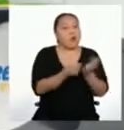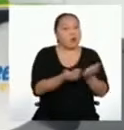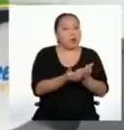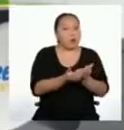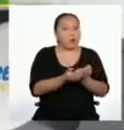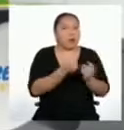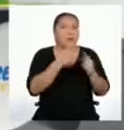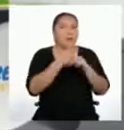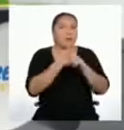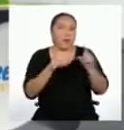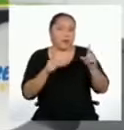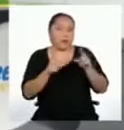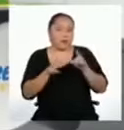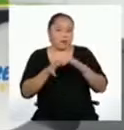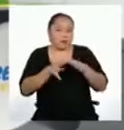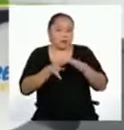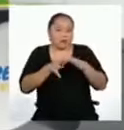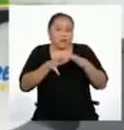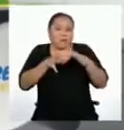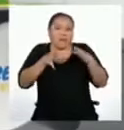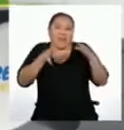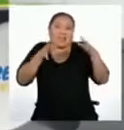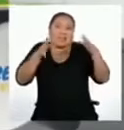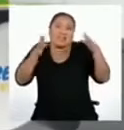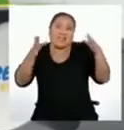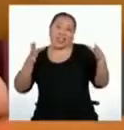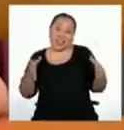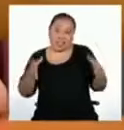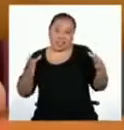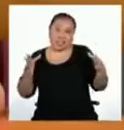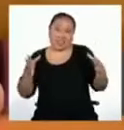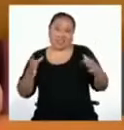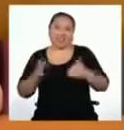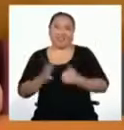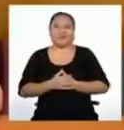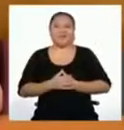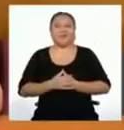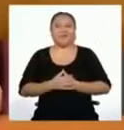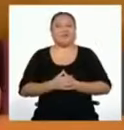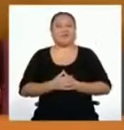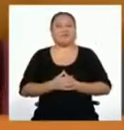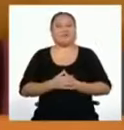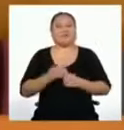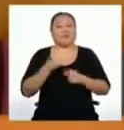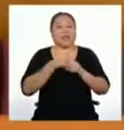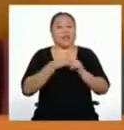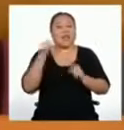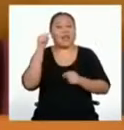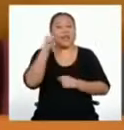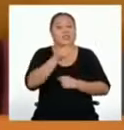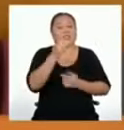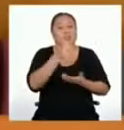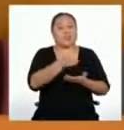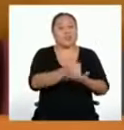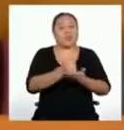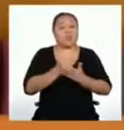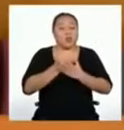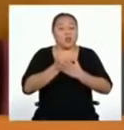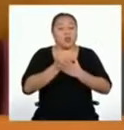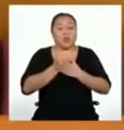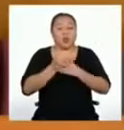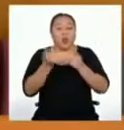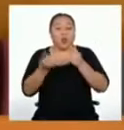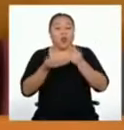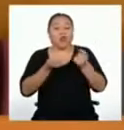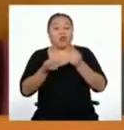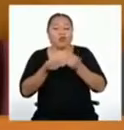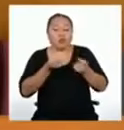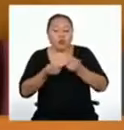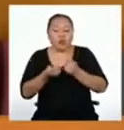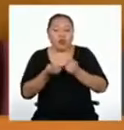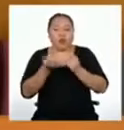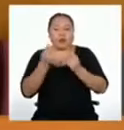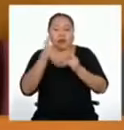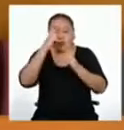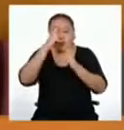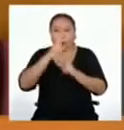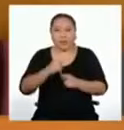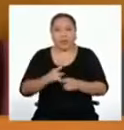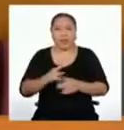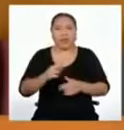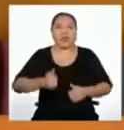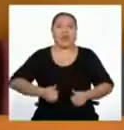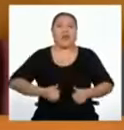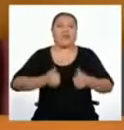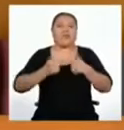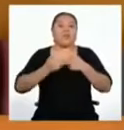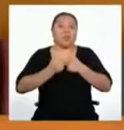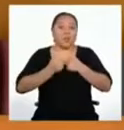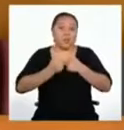pero digamos que en una escala mucho más grande. Y nos ayuda a regular la vida en común, parecido a lo de